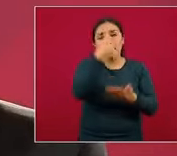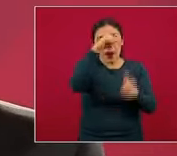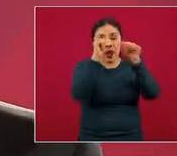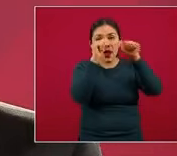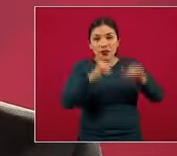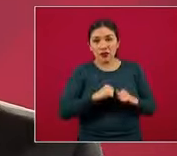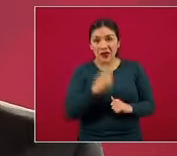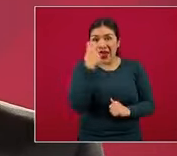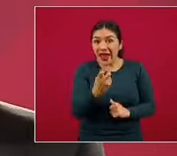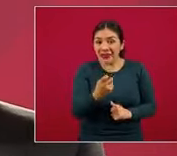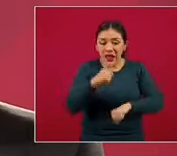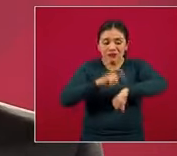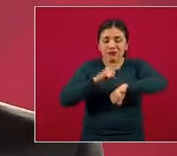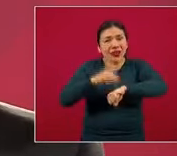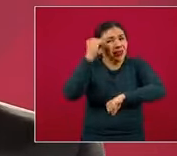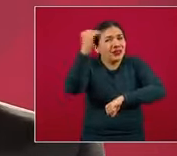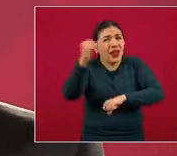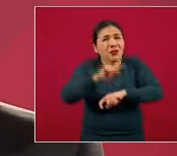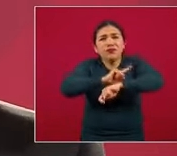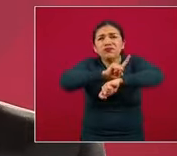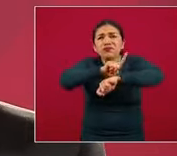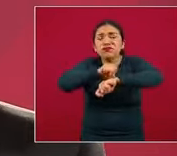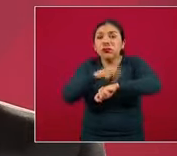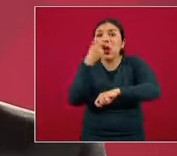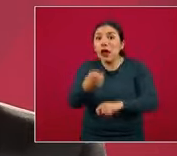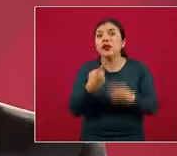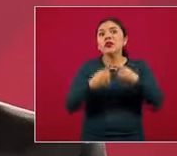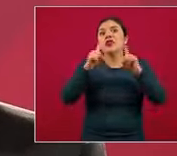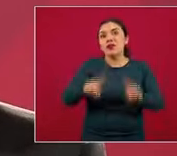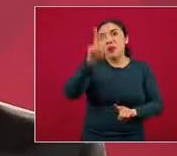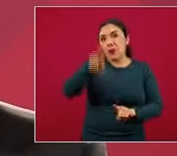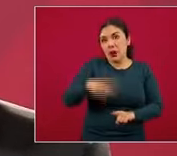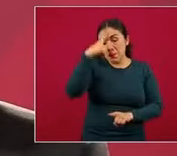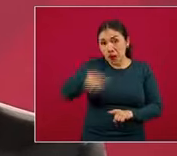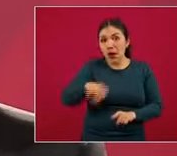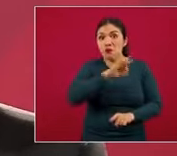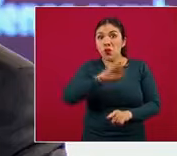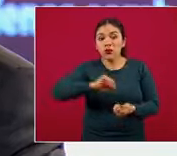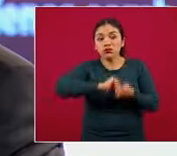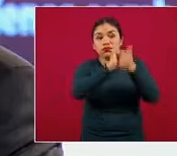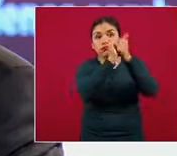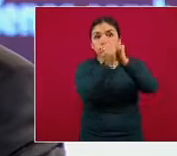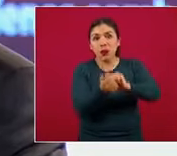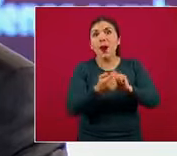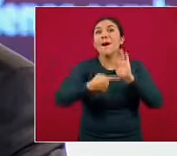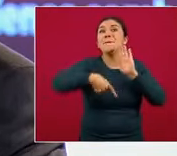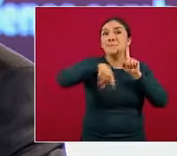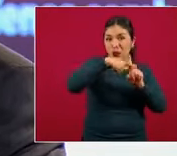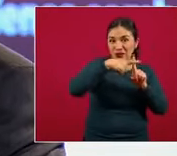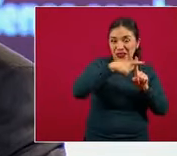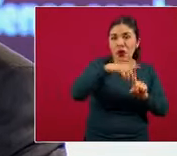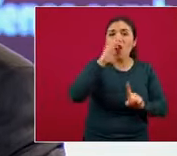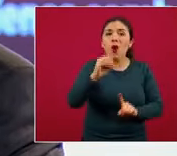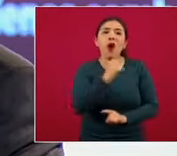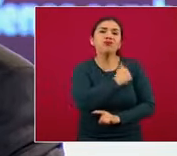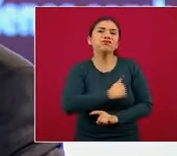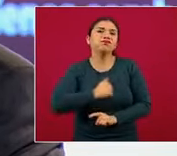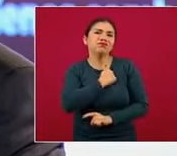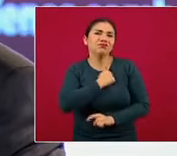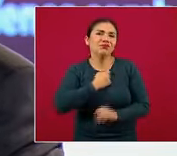Esa diferencia de horas puede ser la gran diferencia entre un desenlace positivo o un desenlace